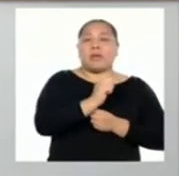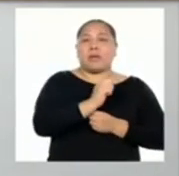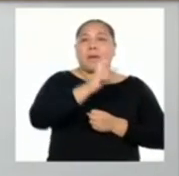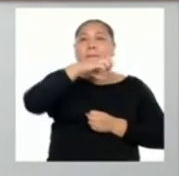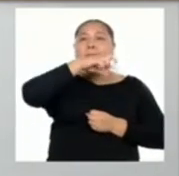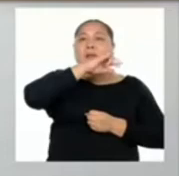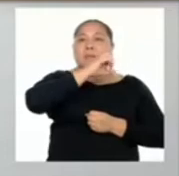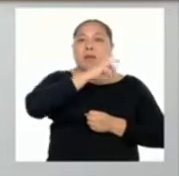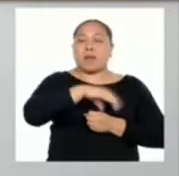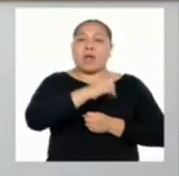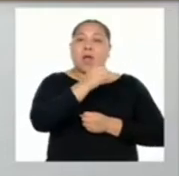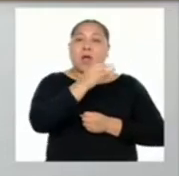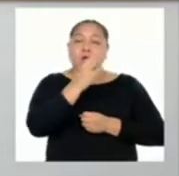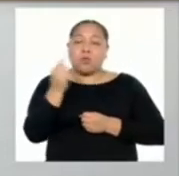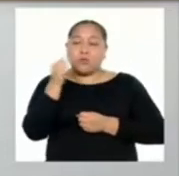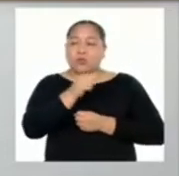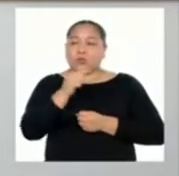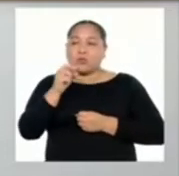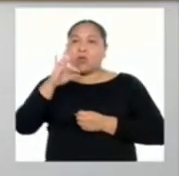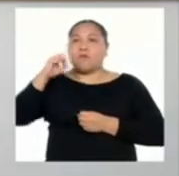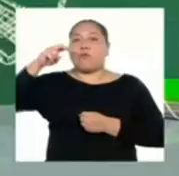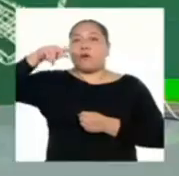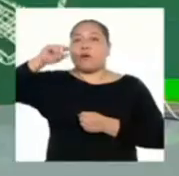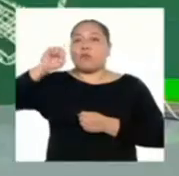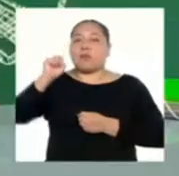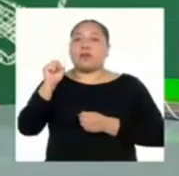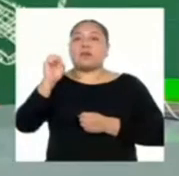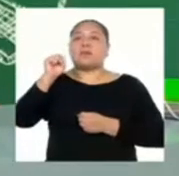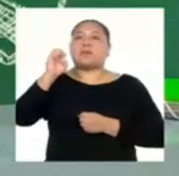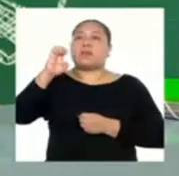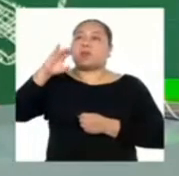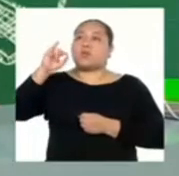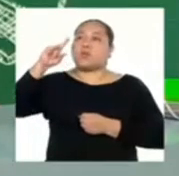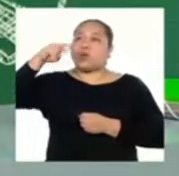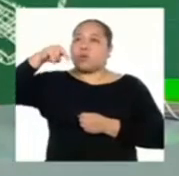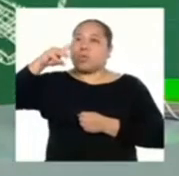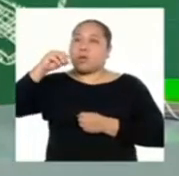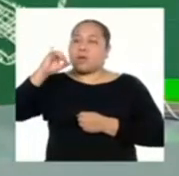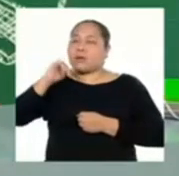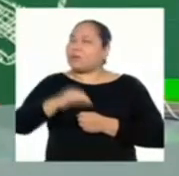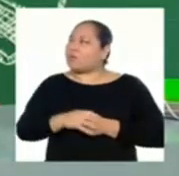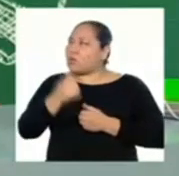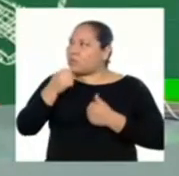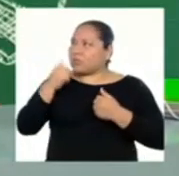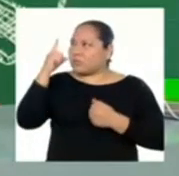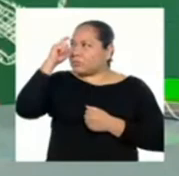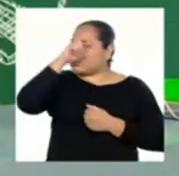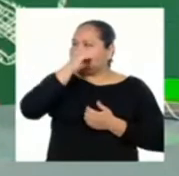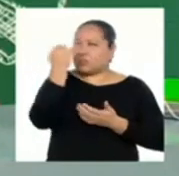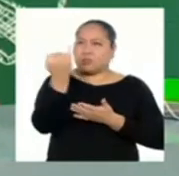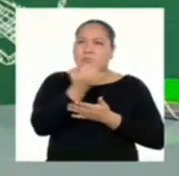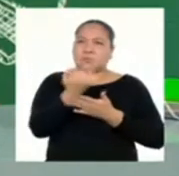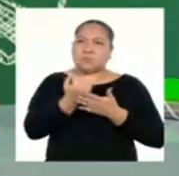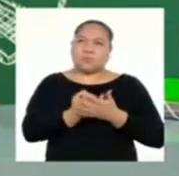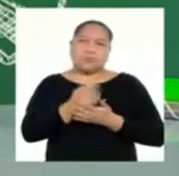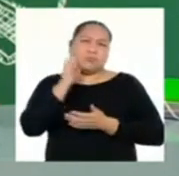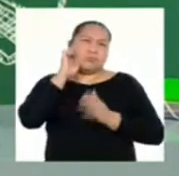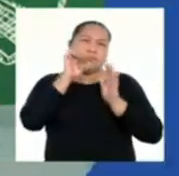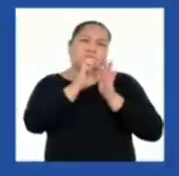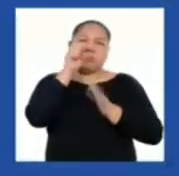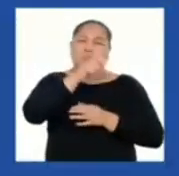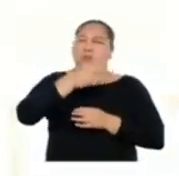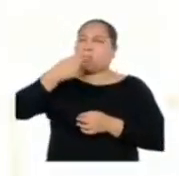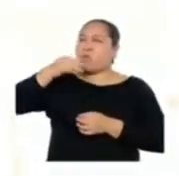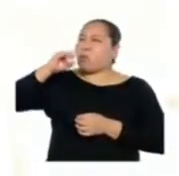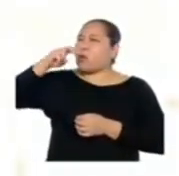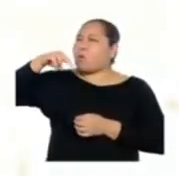algunos extractos fueron fuentes secundarias. ¿Qué dificultades podría presentar una imagen, tipo la de Guamán Poma de